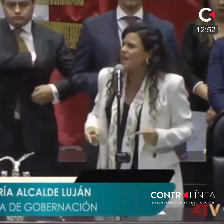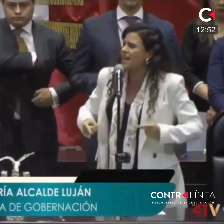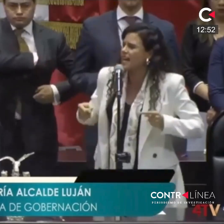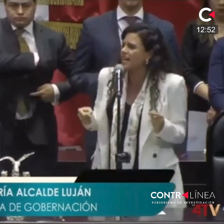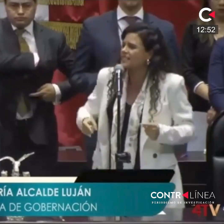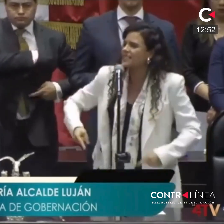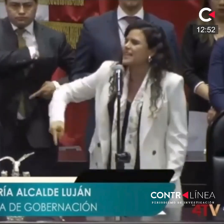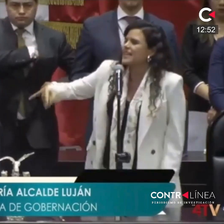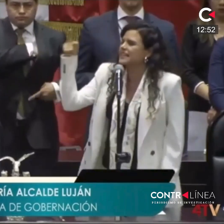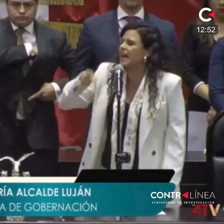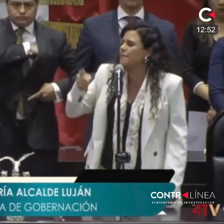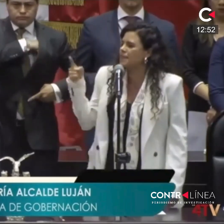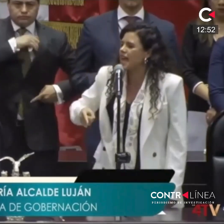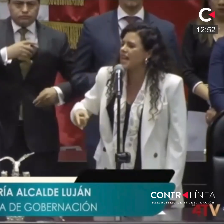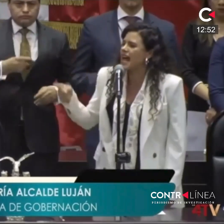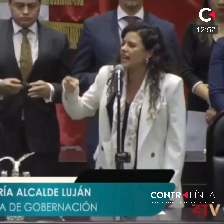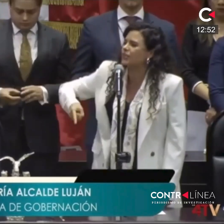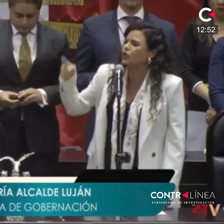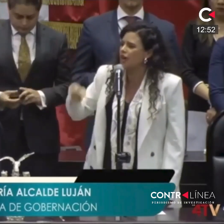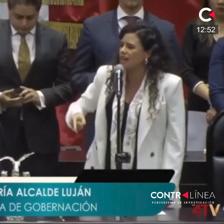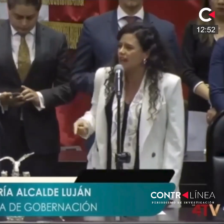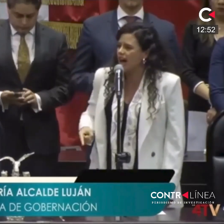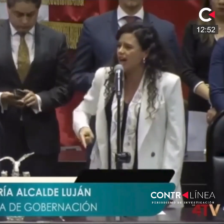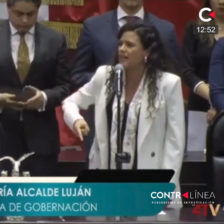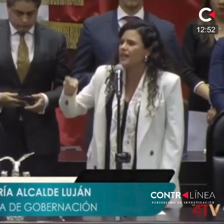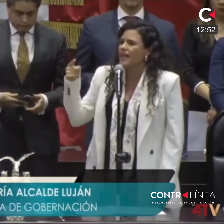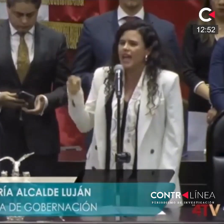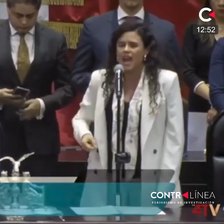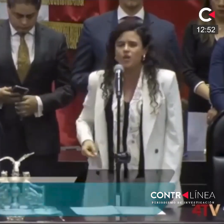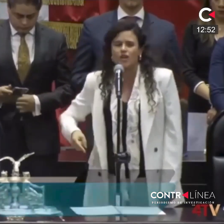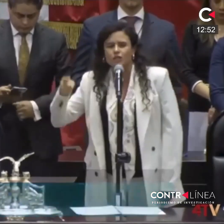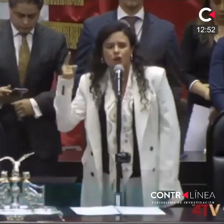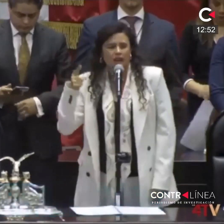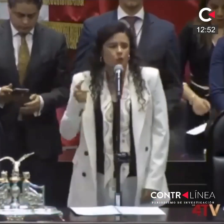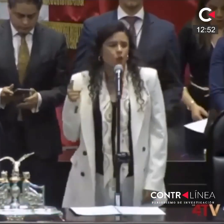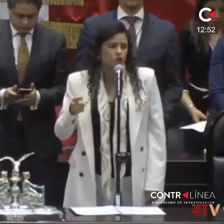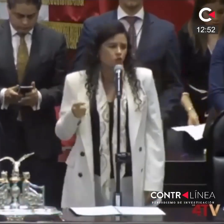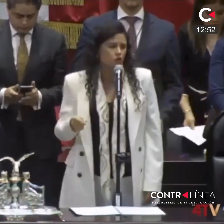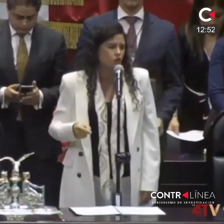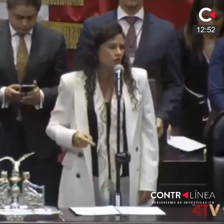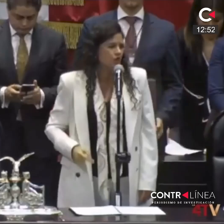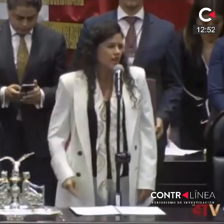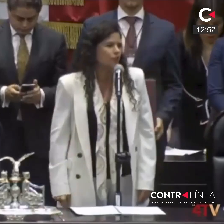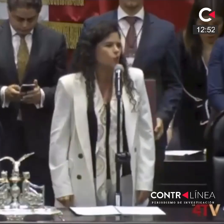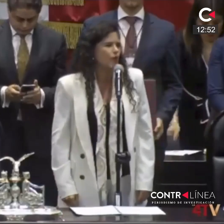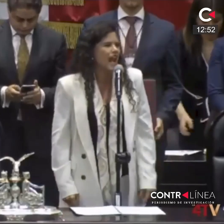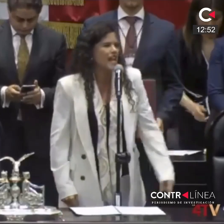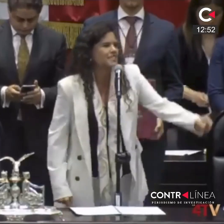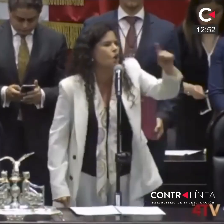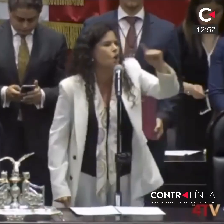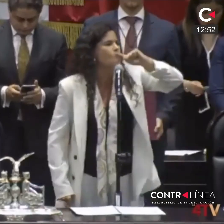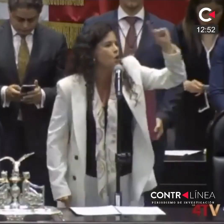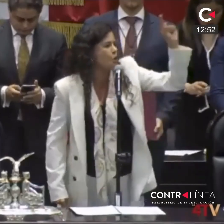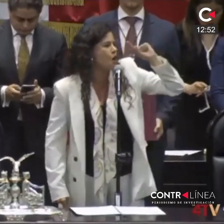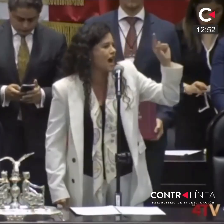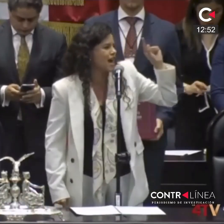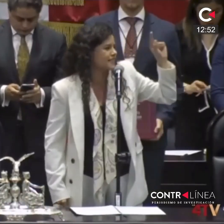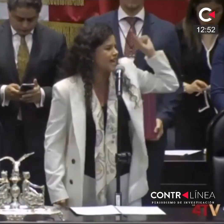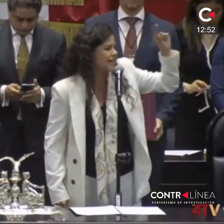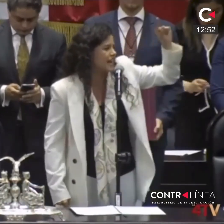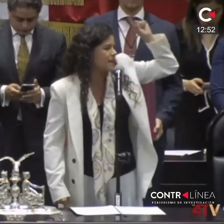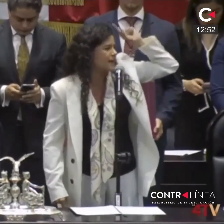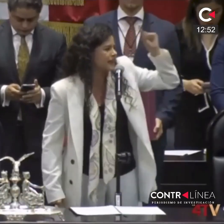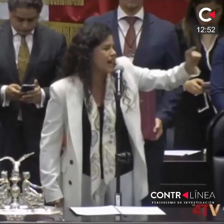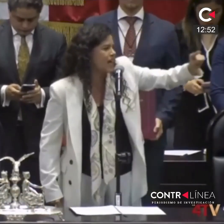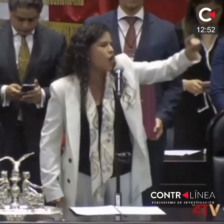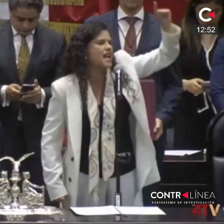empresas públicas y también la rectoría en nuestros recursos naturales. Como nunca